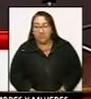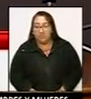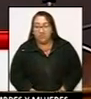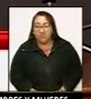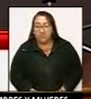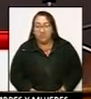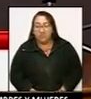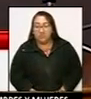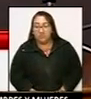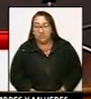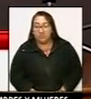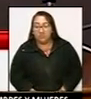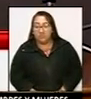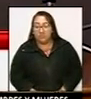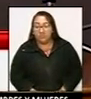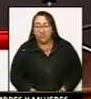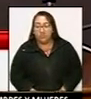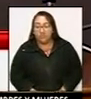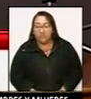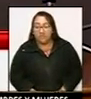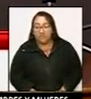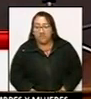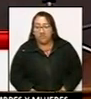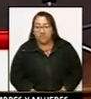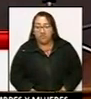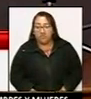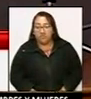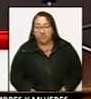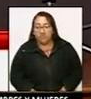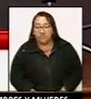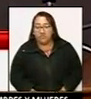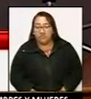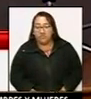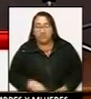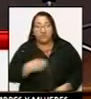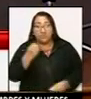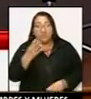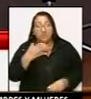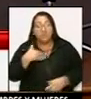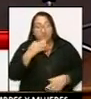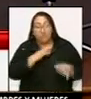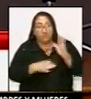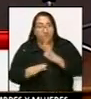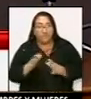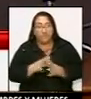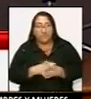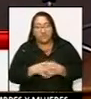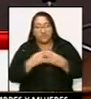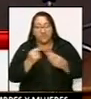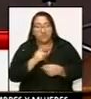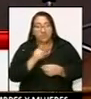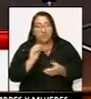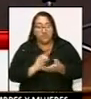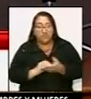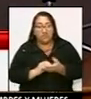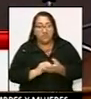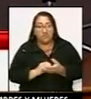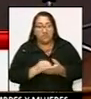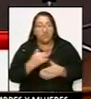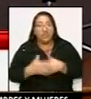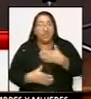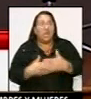Asimismo, quiero manifestar nuestra preocupación, porque cada vez